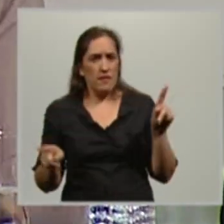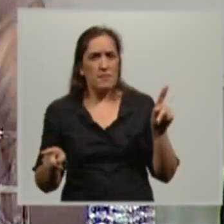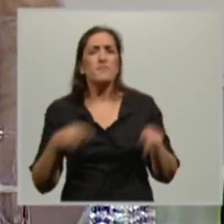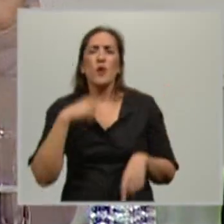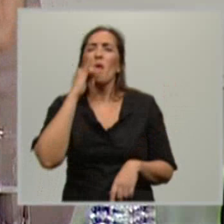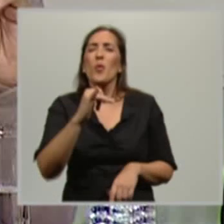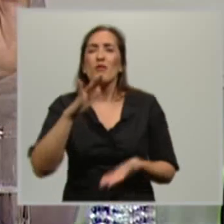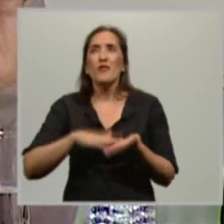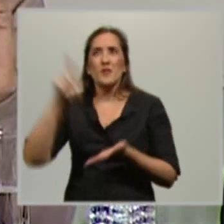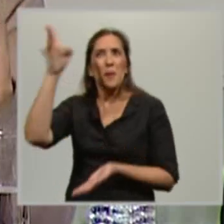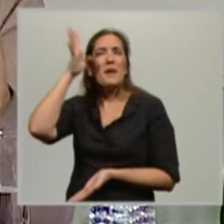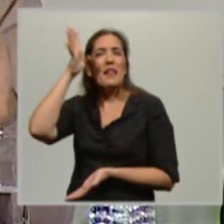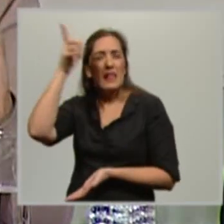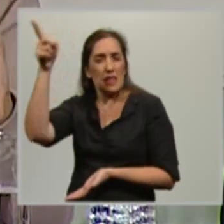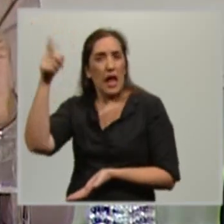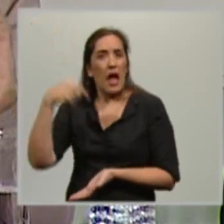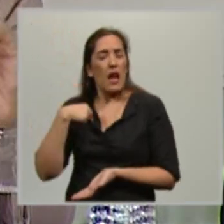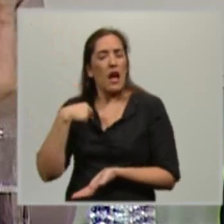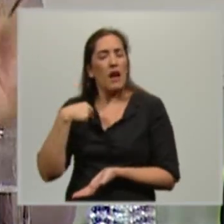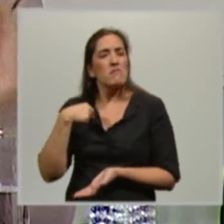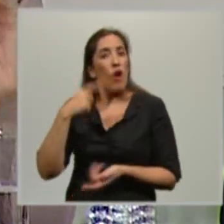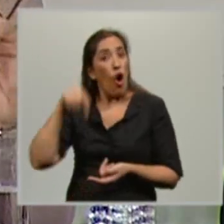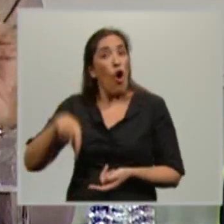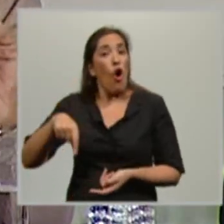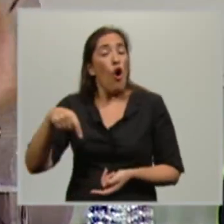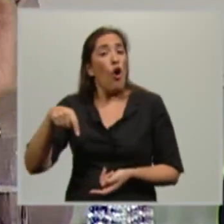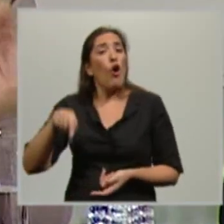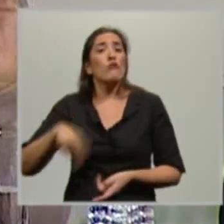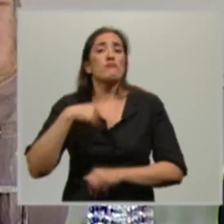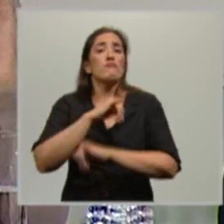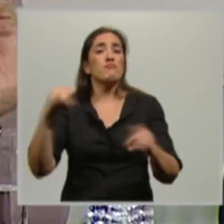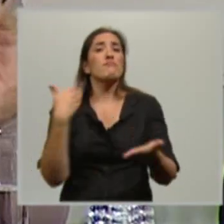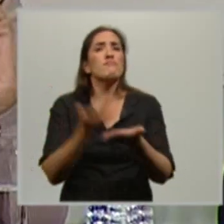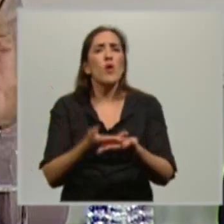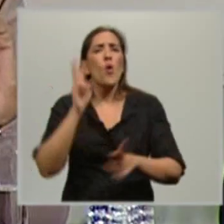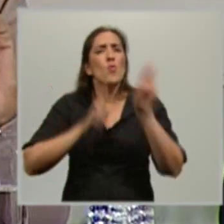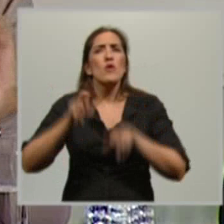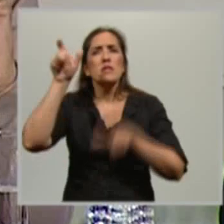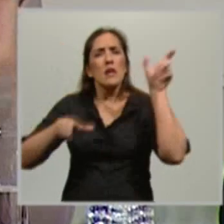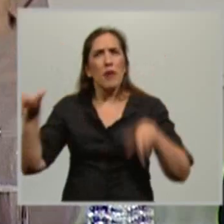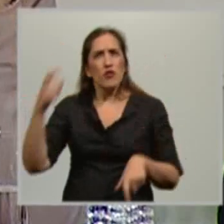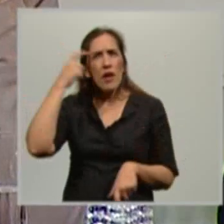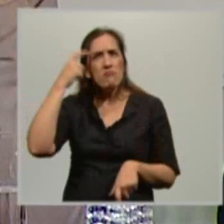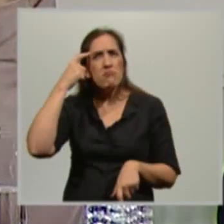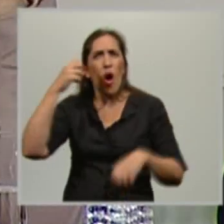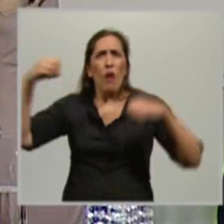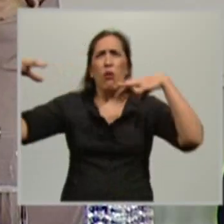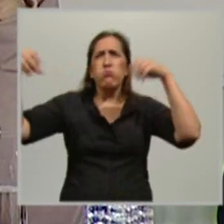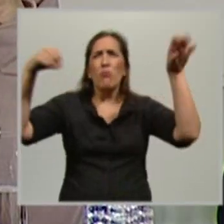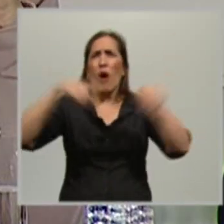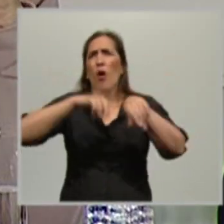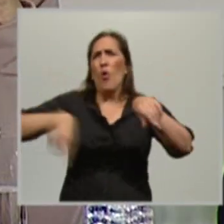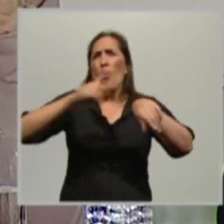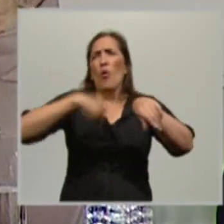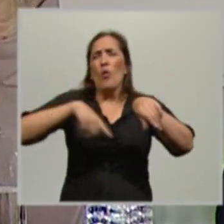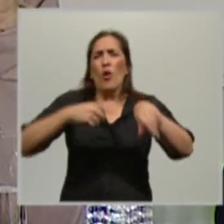Italia, que tiene que ver también con lo que propusimos hoy. Hoy propusimos también un uso racional de la energía. Yo me acuerdo que uno de los primeros